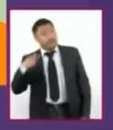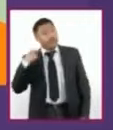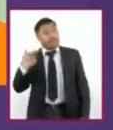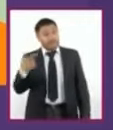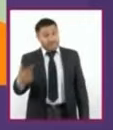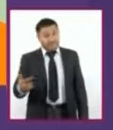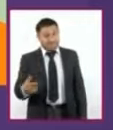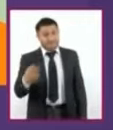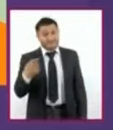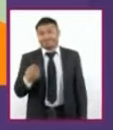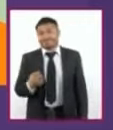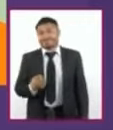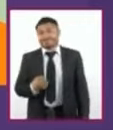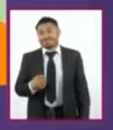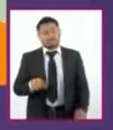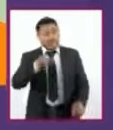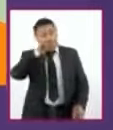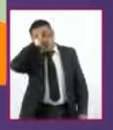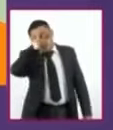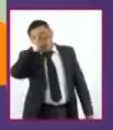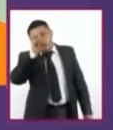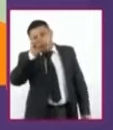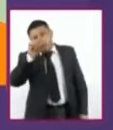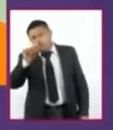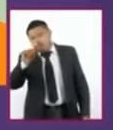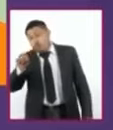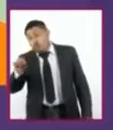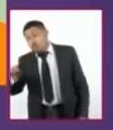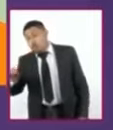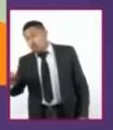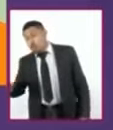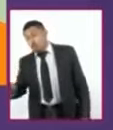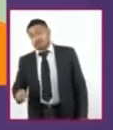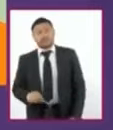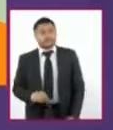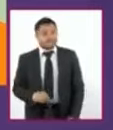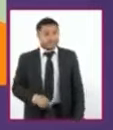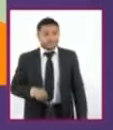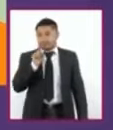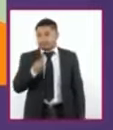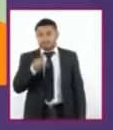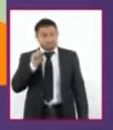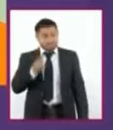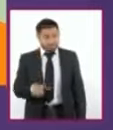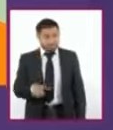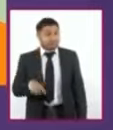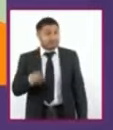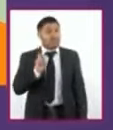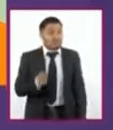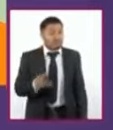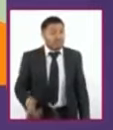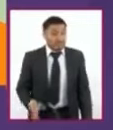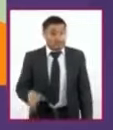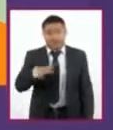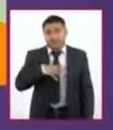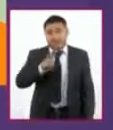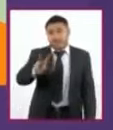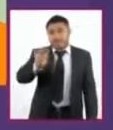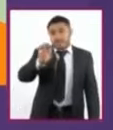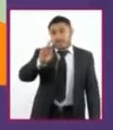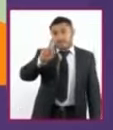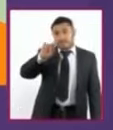de simetría, y lo prolongamos con la misma longitud. En el extremo de este colocamos el vértice